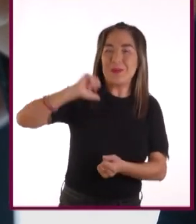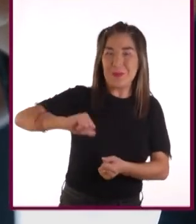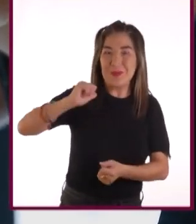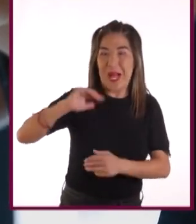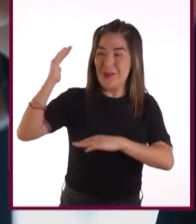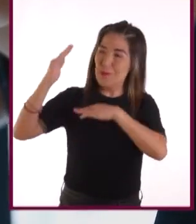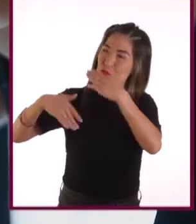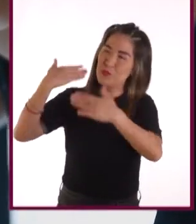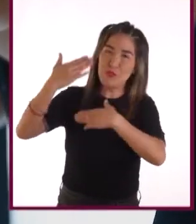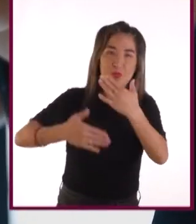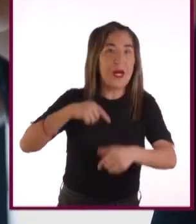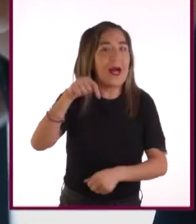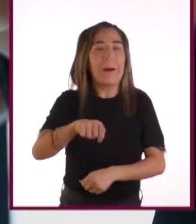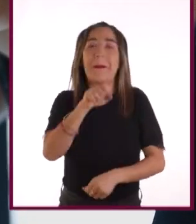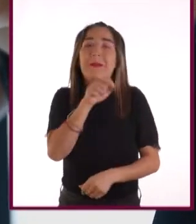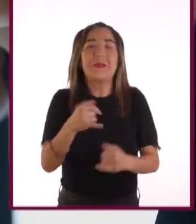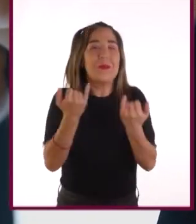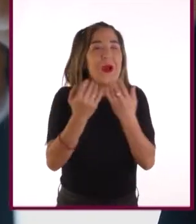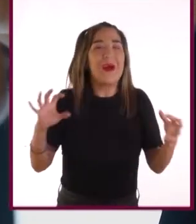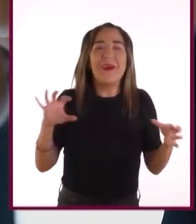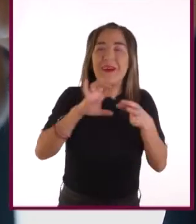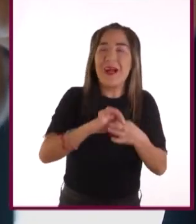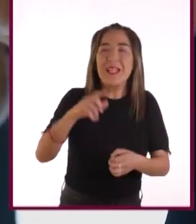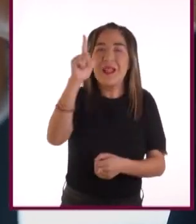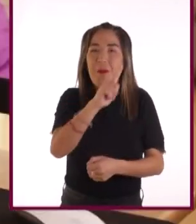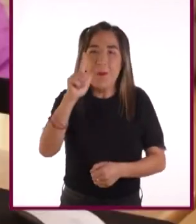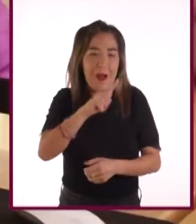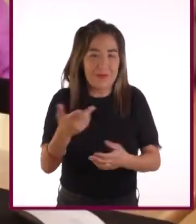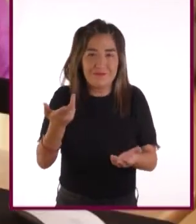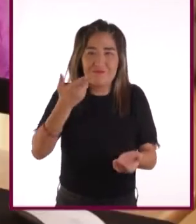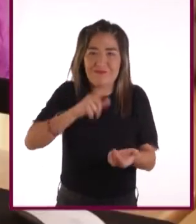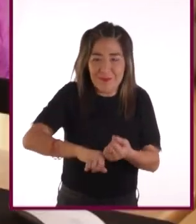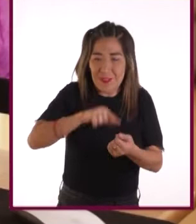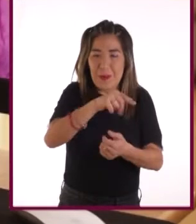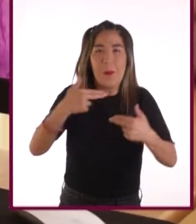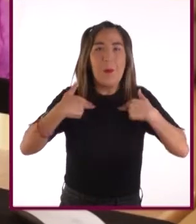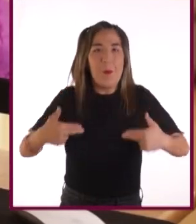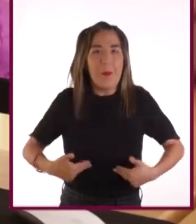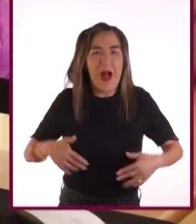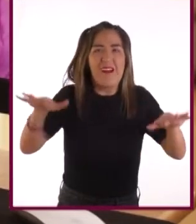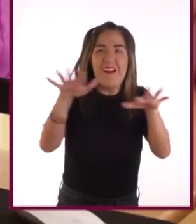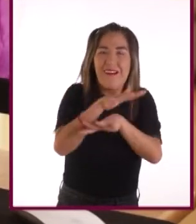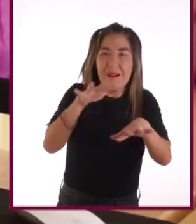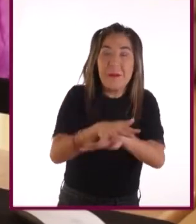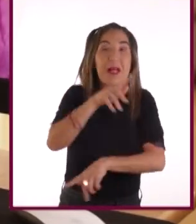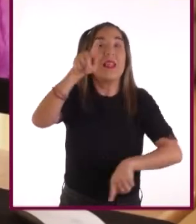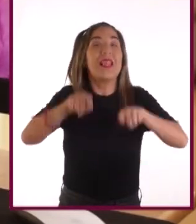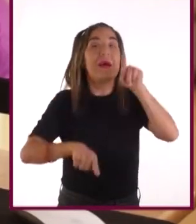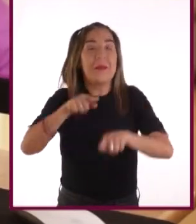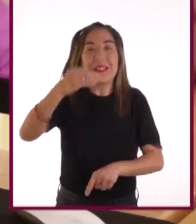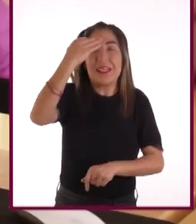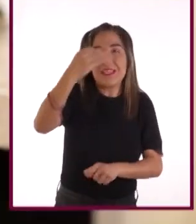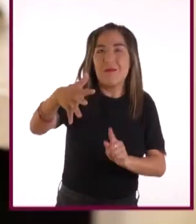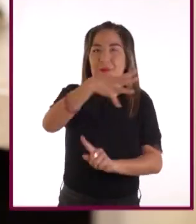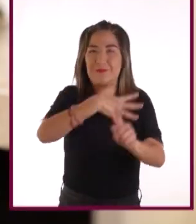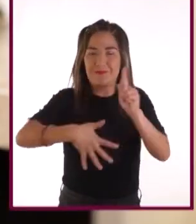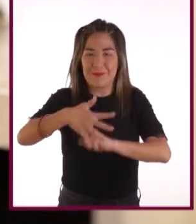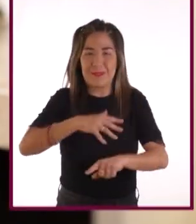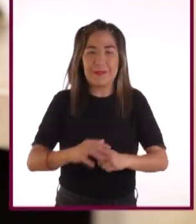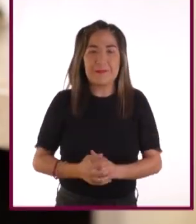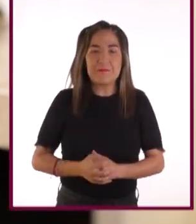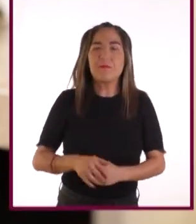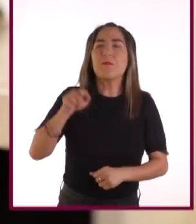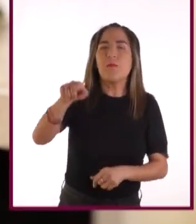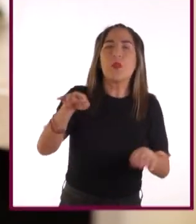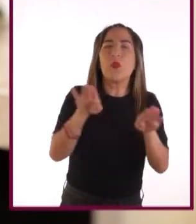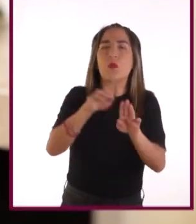algo que la misma lenguaje del ser humano pues va desarrollando, ¿no? Dependiendo también sus necesidades. Mariana,